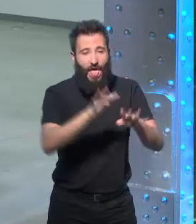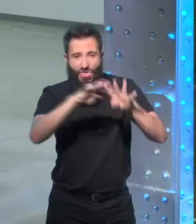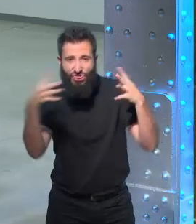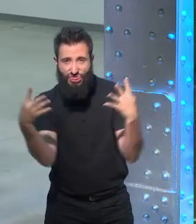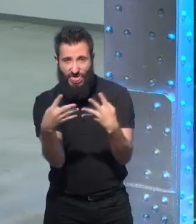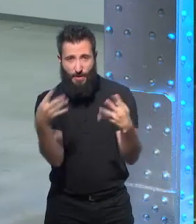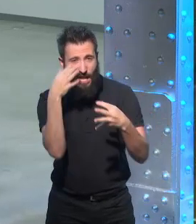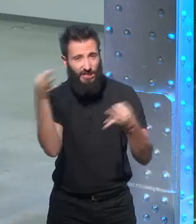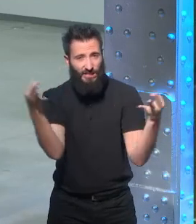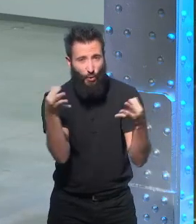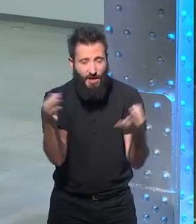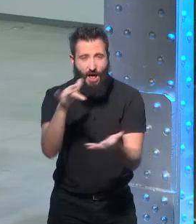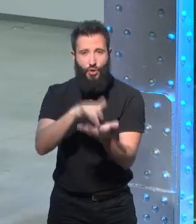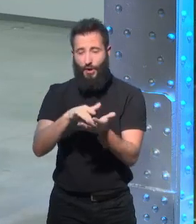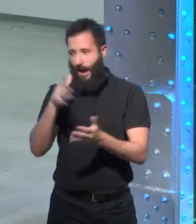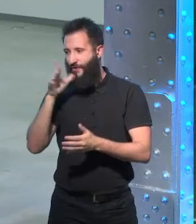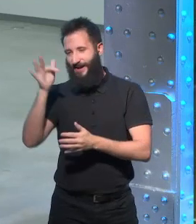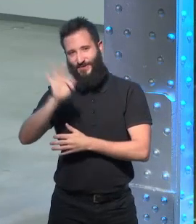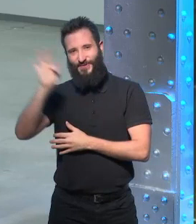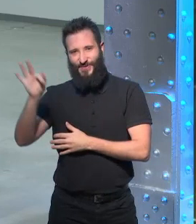ahora os contará de forma más detallada,